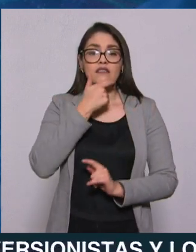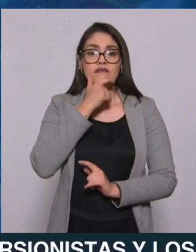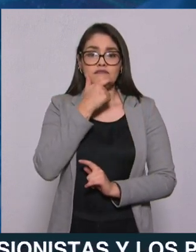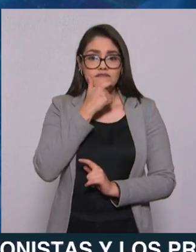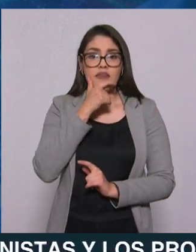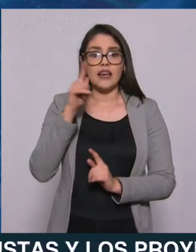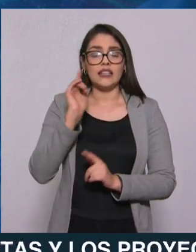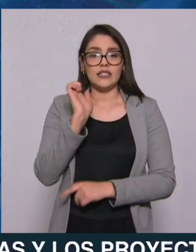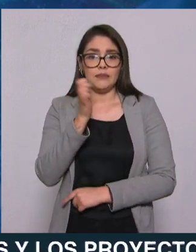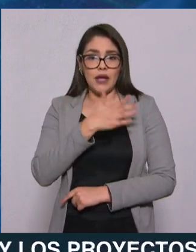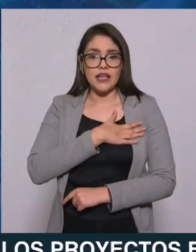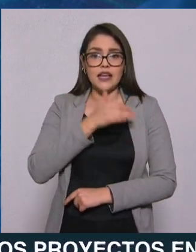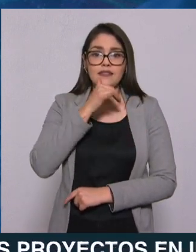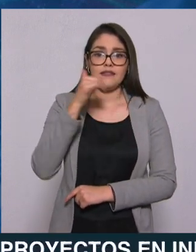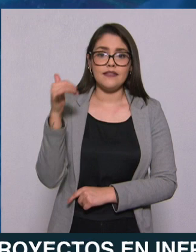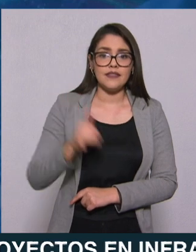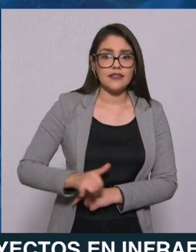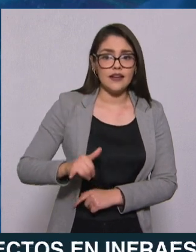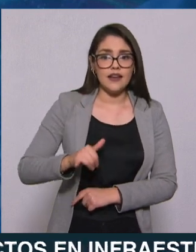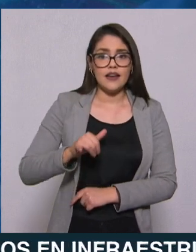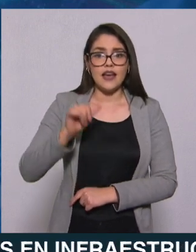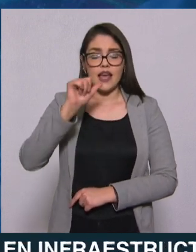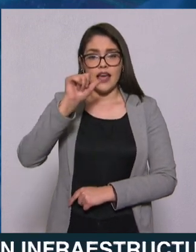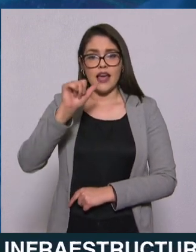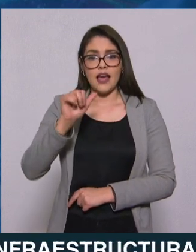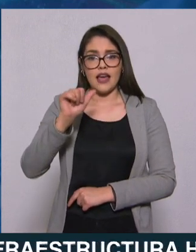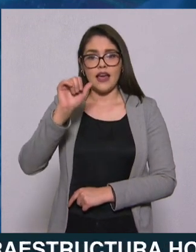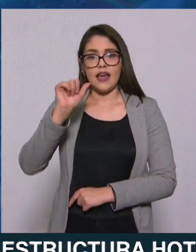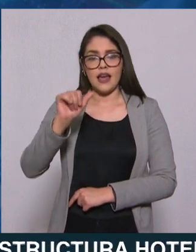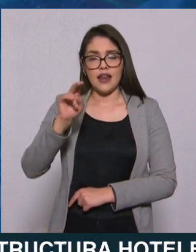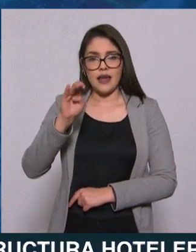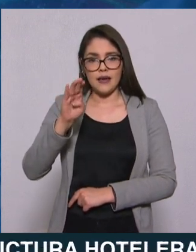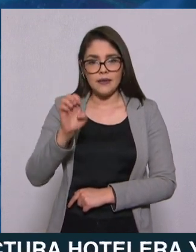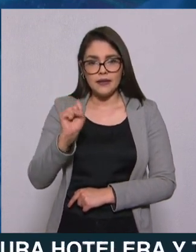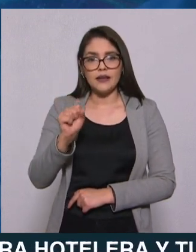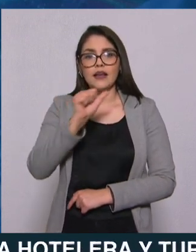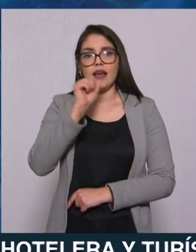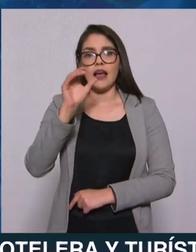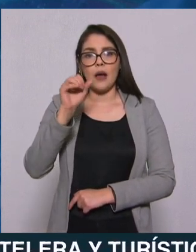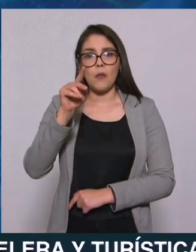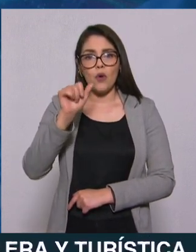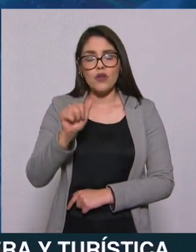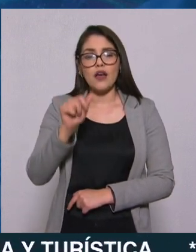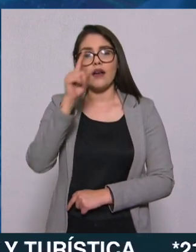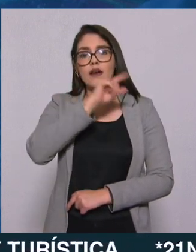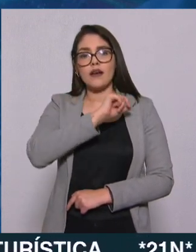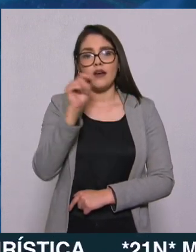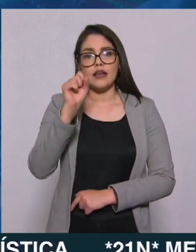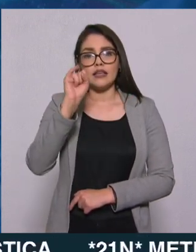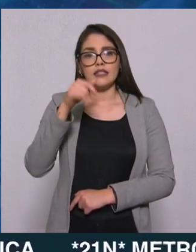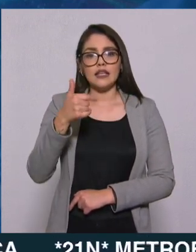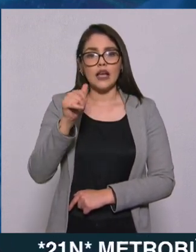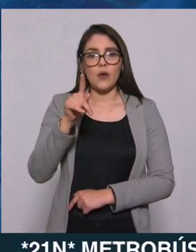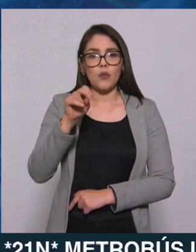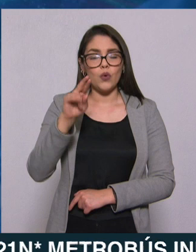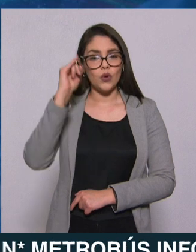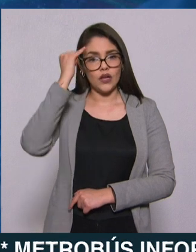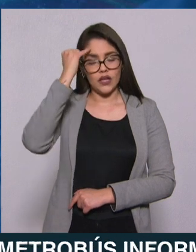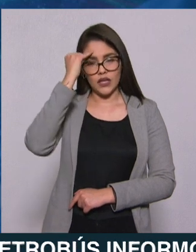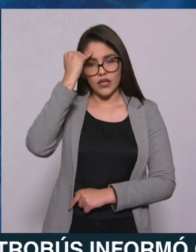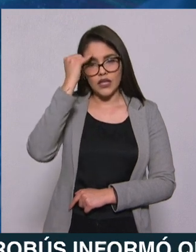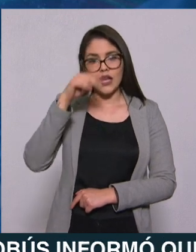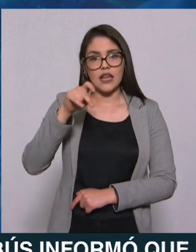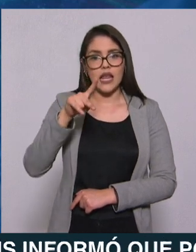Unido, España, Italia, Emiratos Árabes Unidos, Tailandia, Camboya, Sri Lanka, Singapur, India,